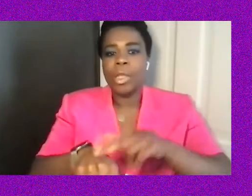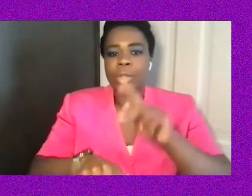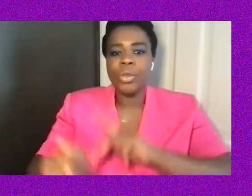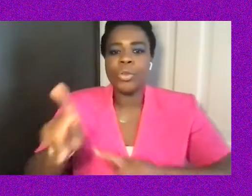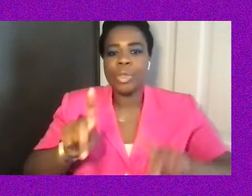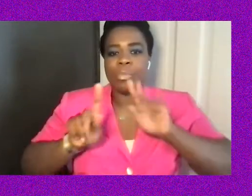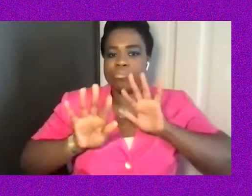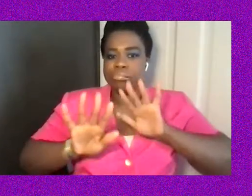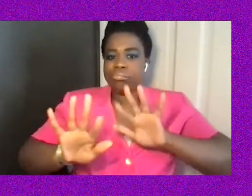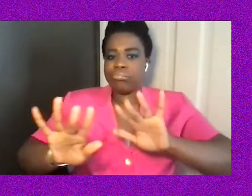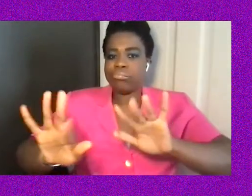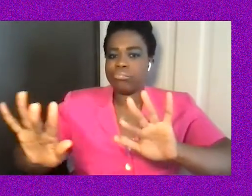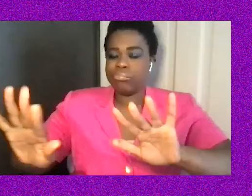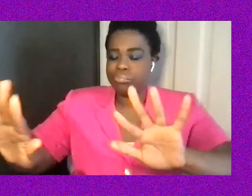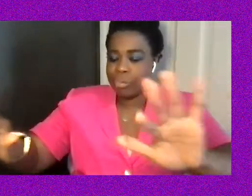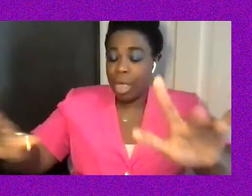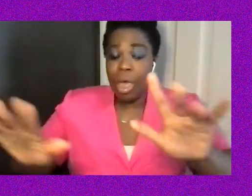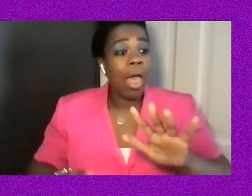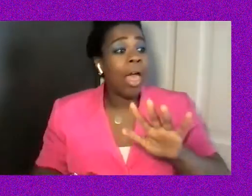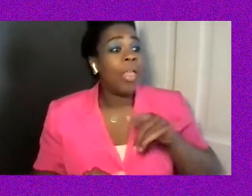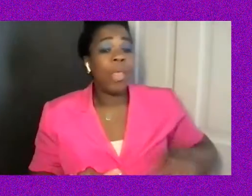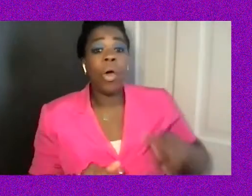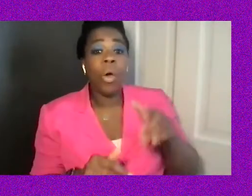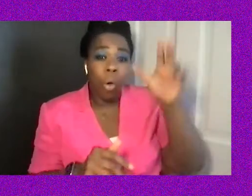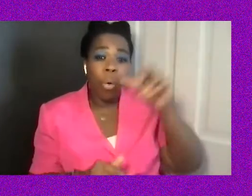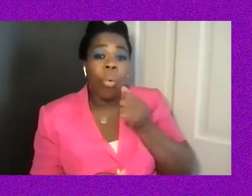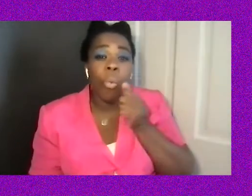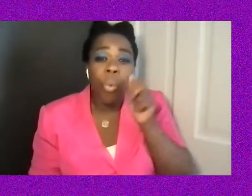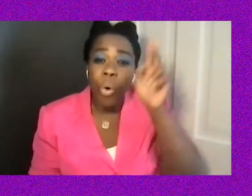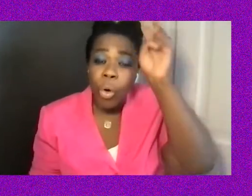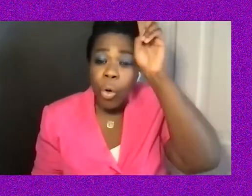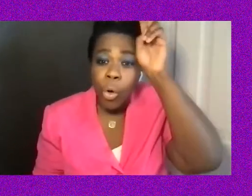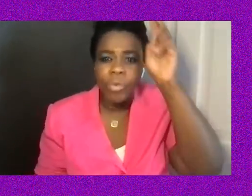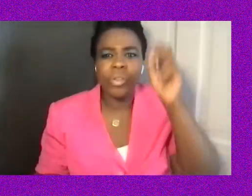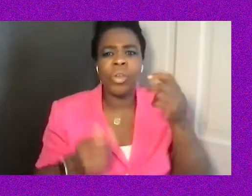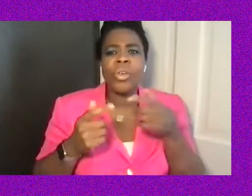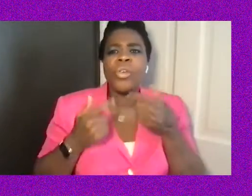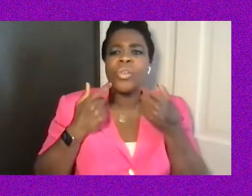Somos de ascendencia indígena y seguimos brillando.